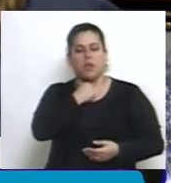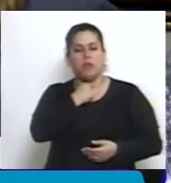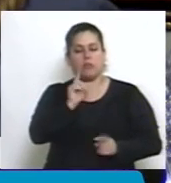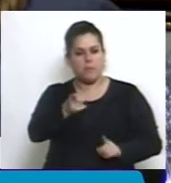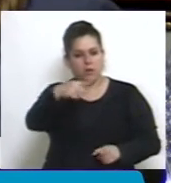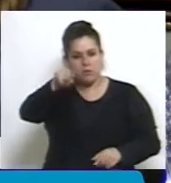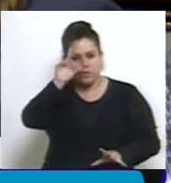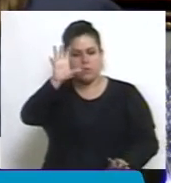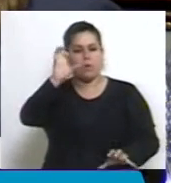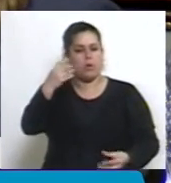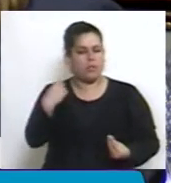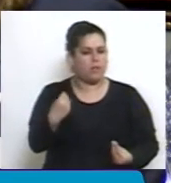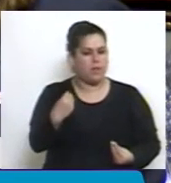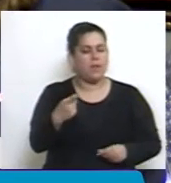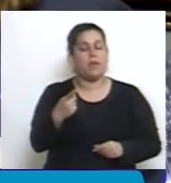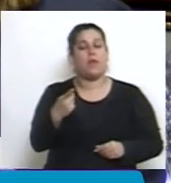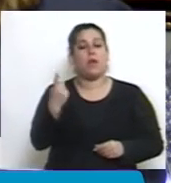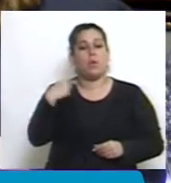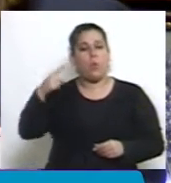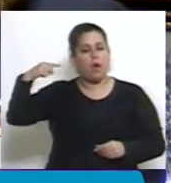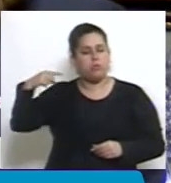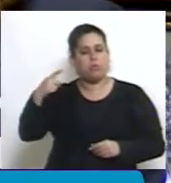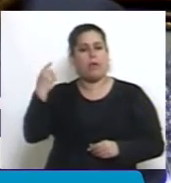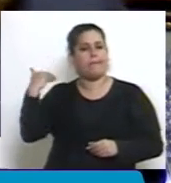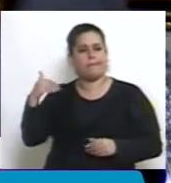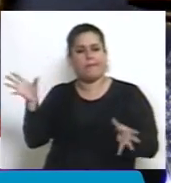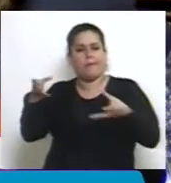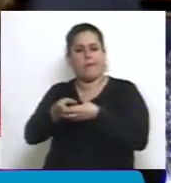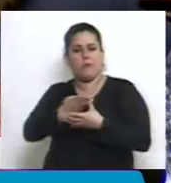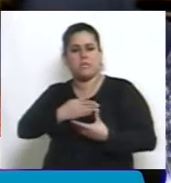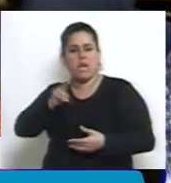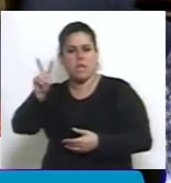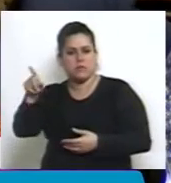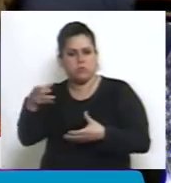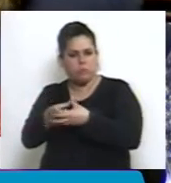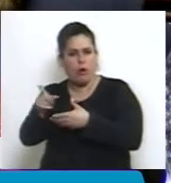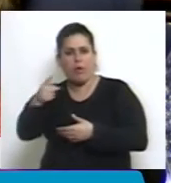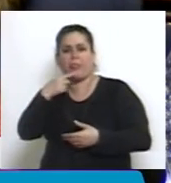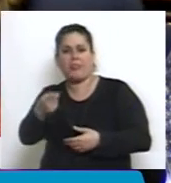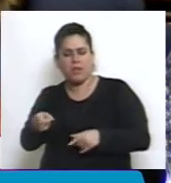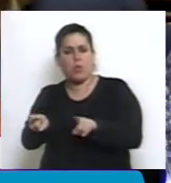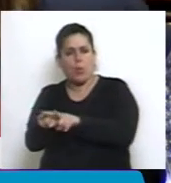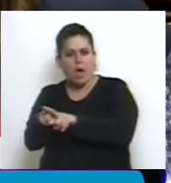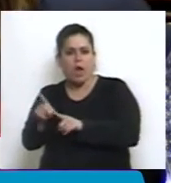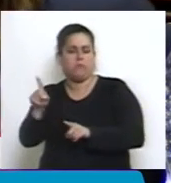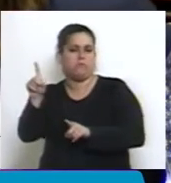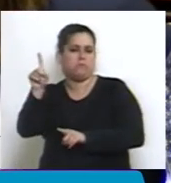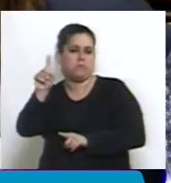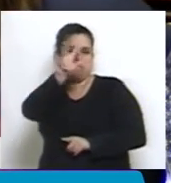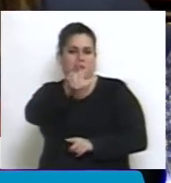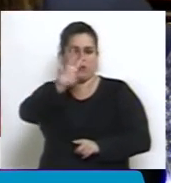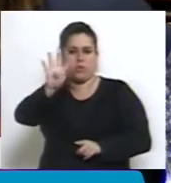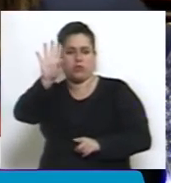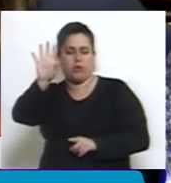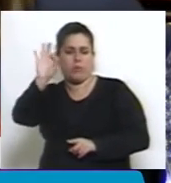recordar que cuando el oficialismo aduce que se toma para medir el 34%